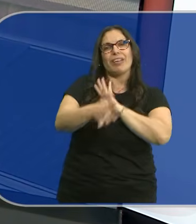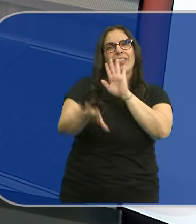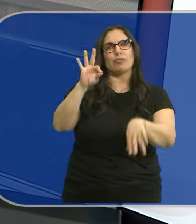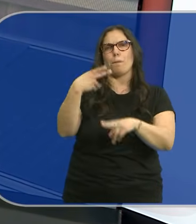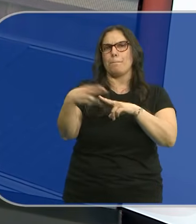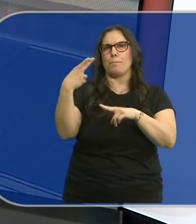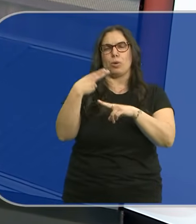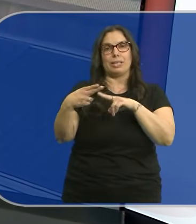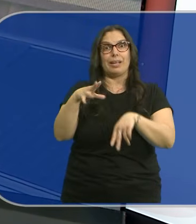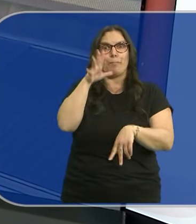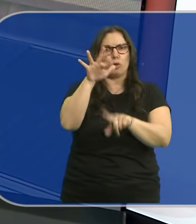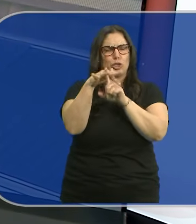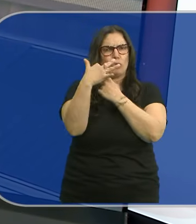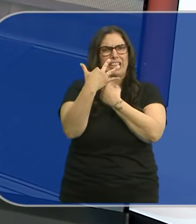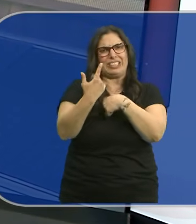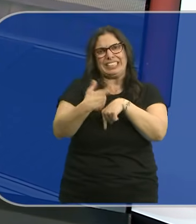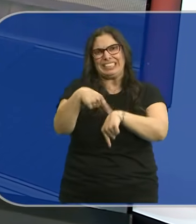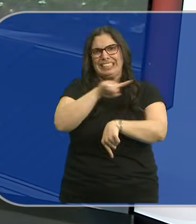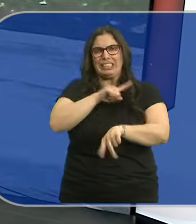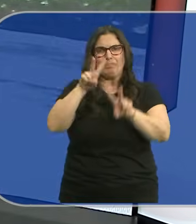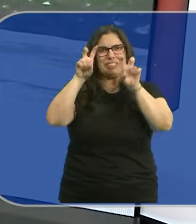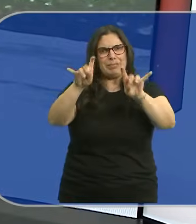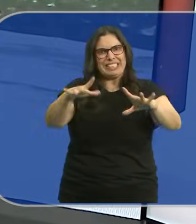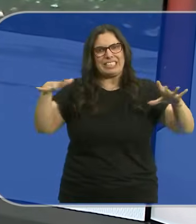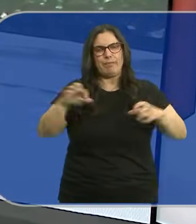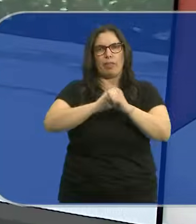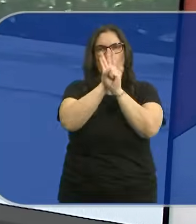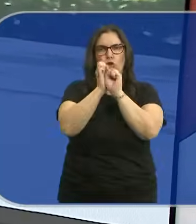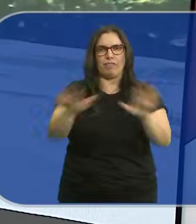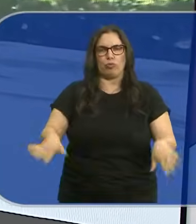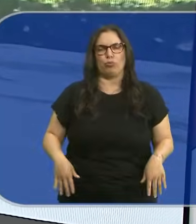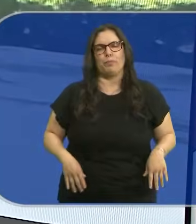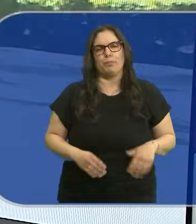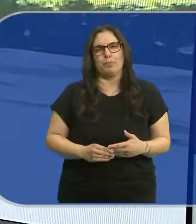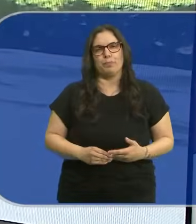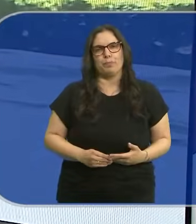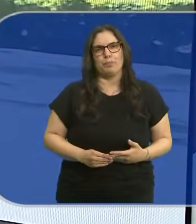decisión política dada la situación extrema por la pandemia. ¿Cómo se ha desarrollado la vista, Alba?